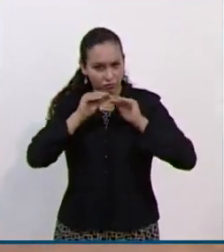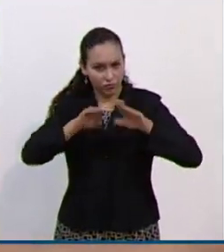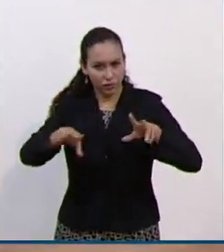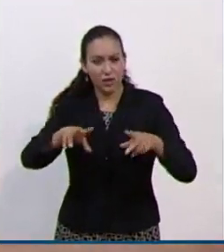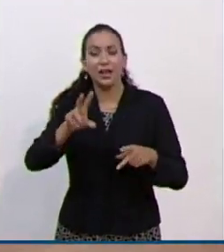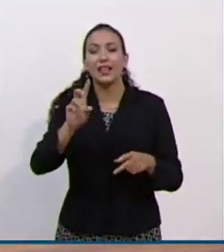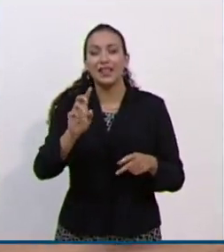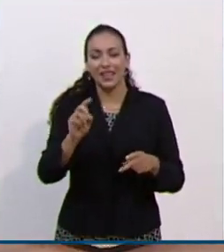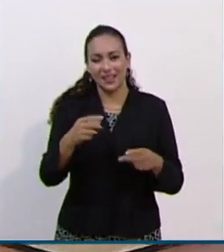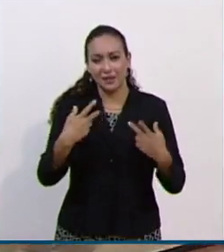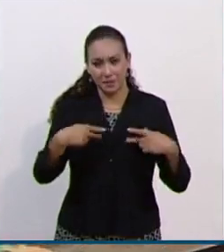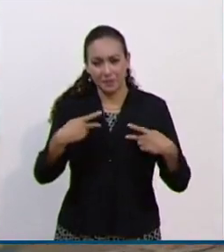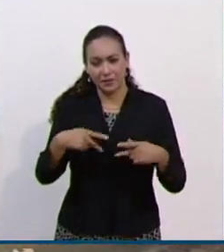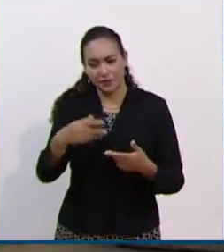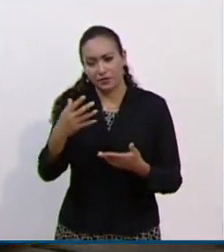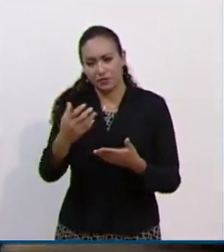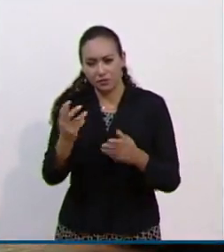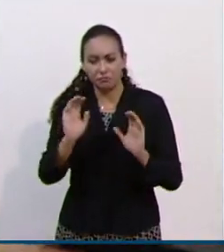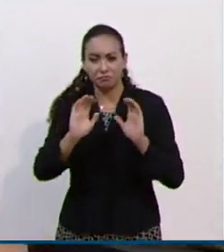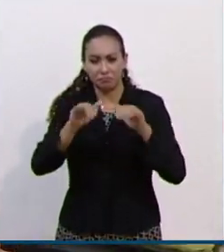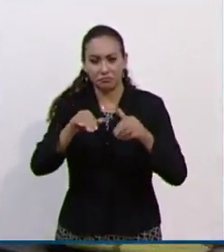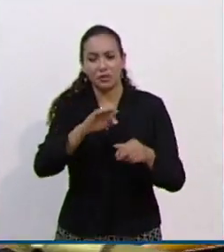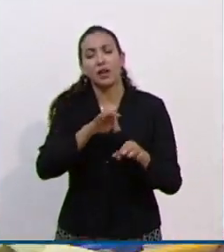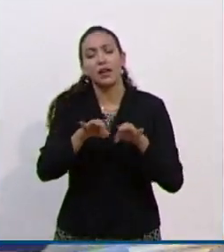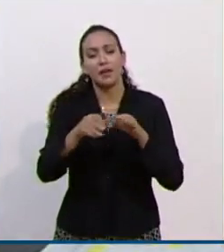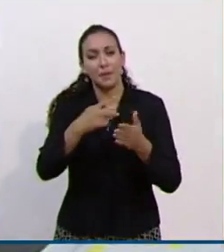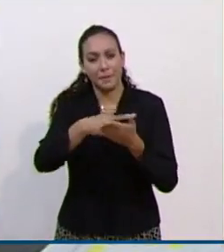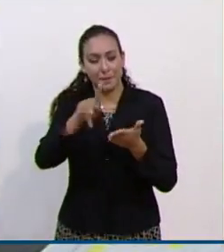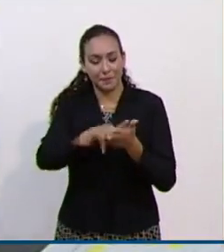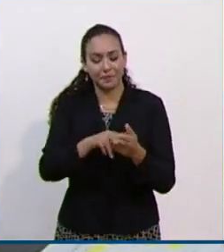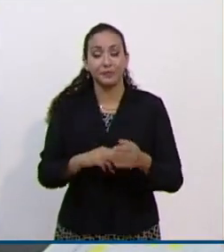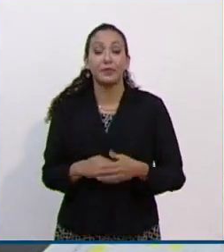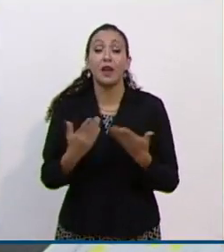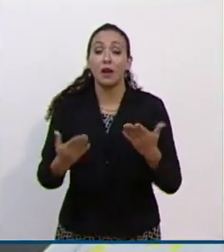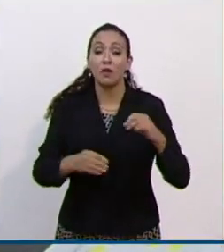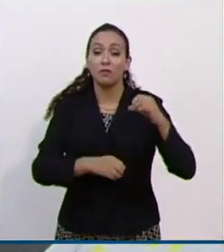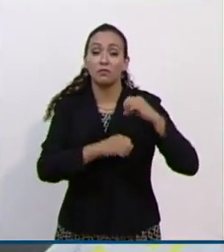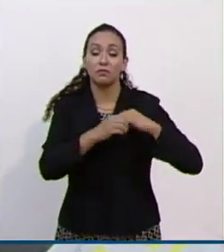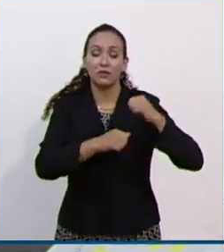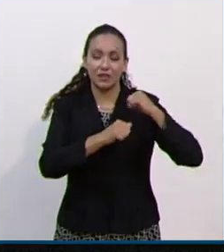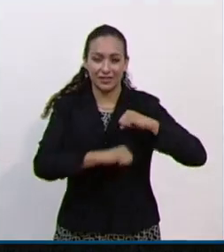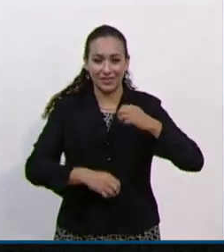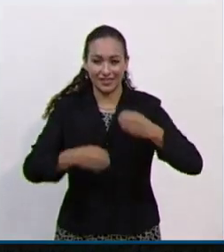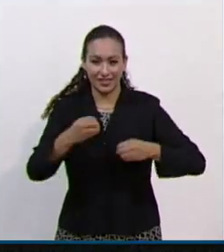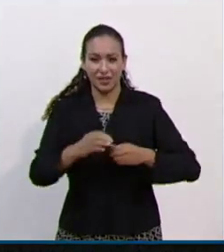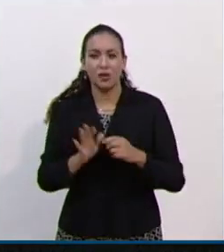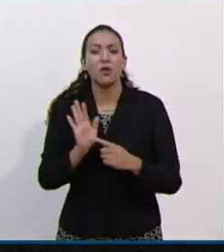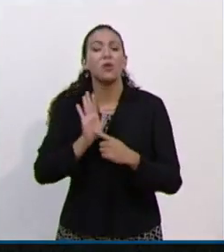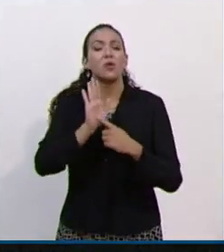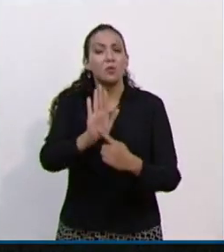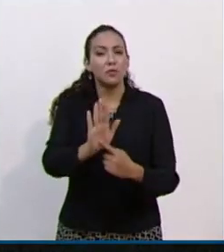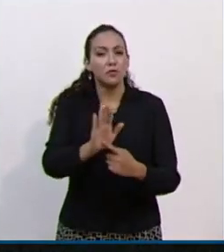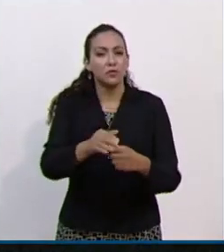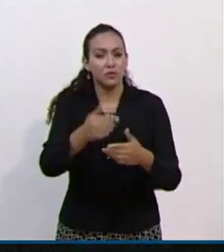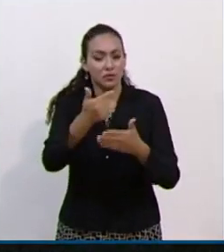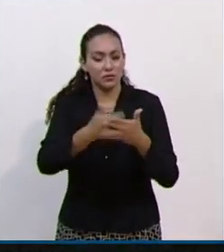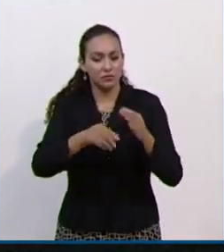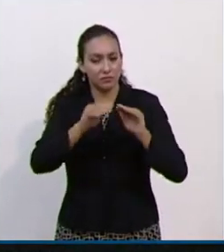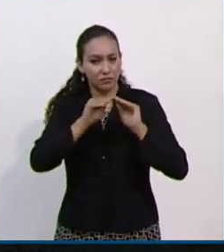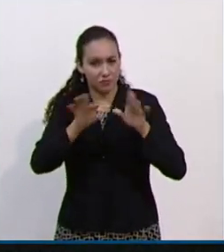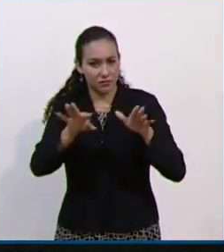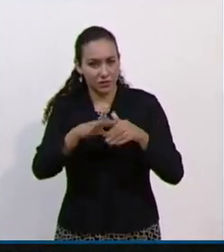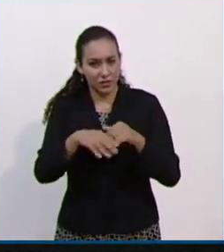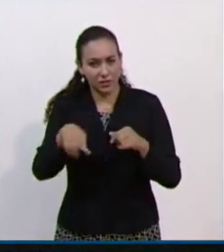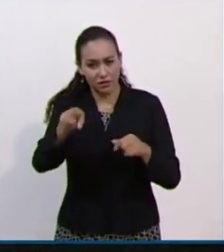vencedores. En los 2 casos, el Consejo de la Judicatura Federal emitirá los nombramientos respectivos y, previo a su adscripción,